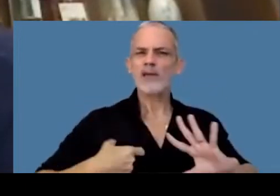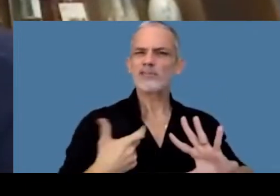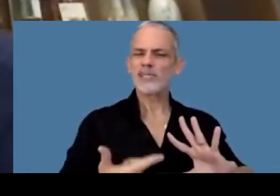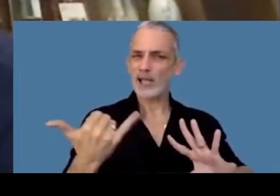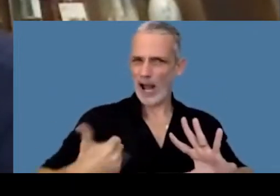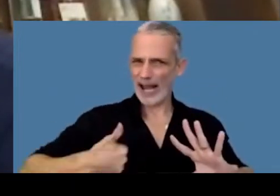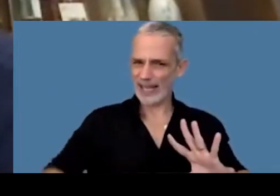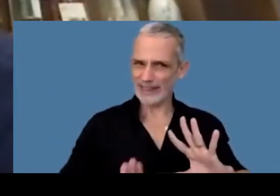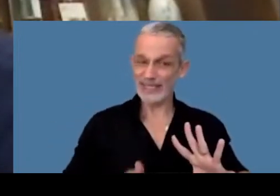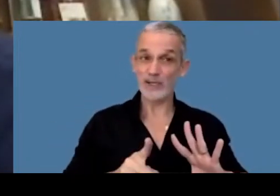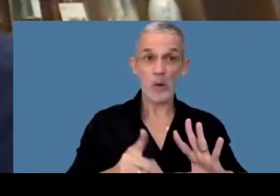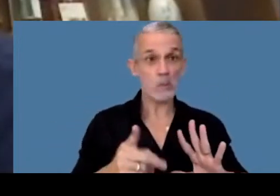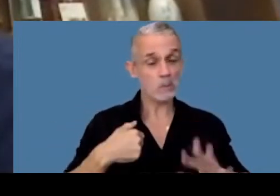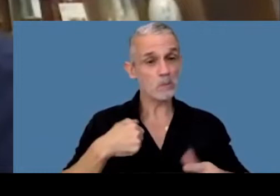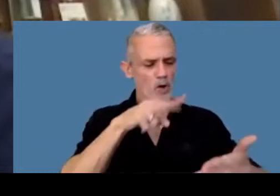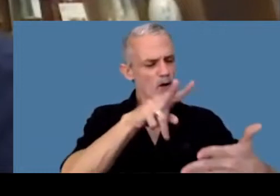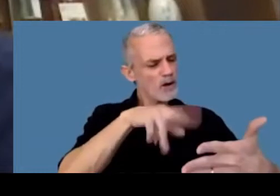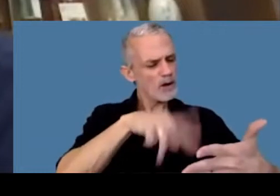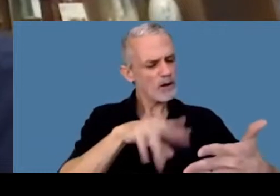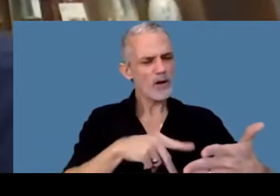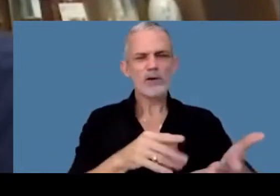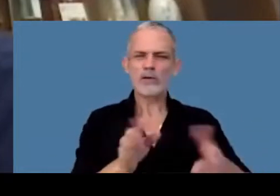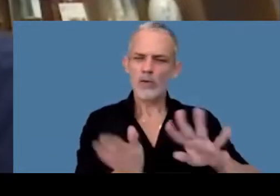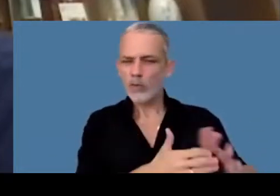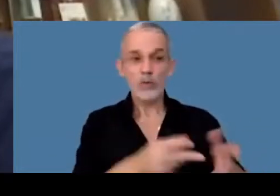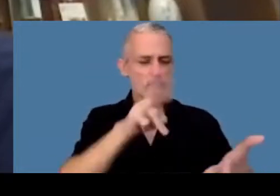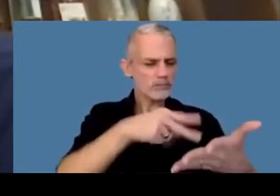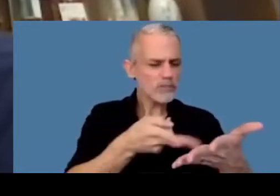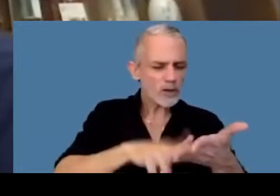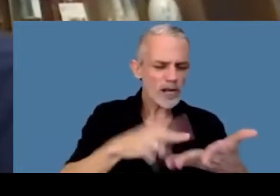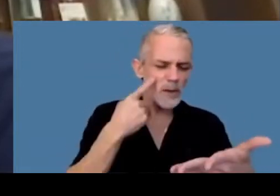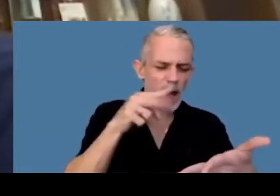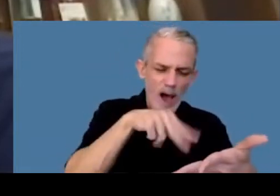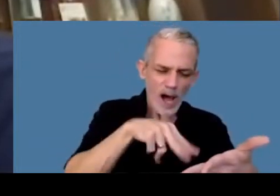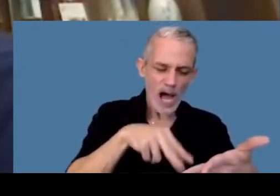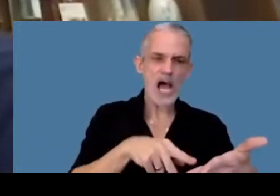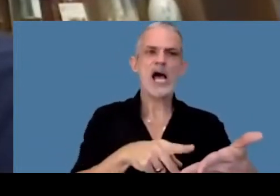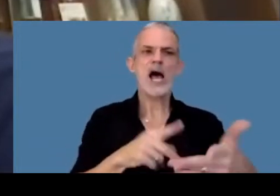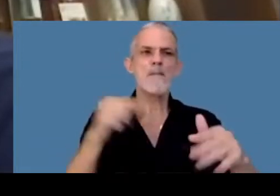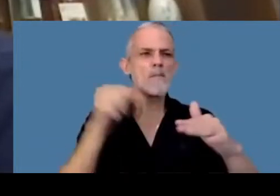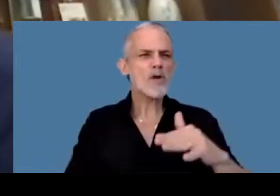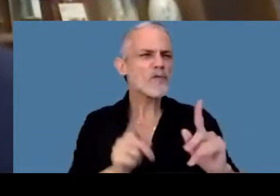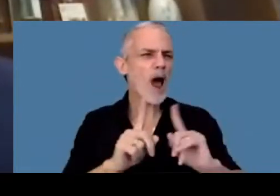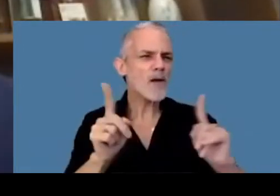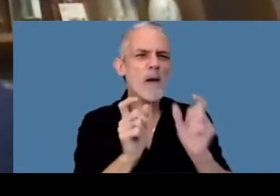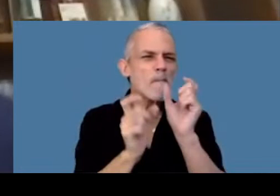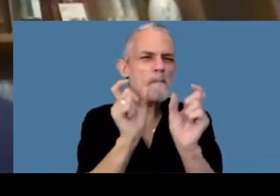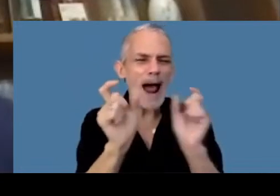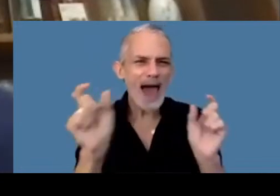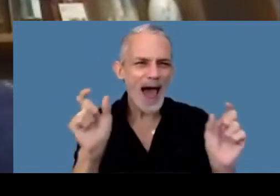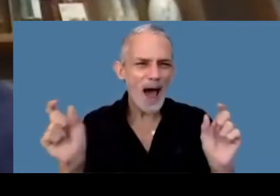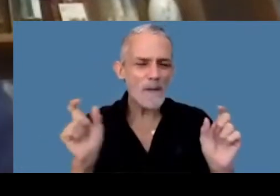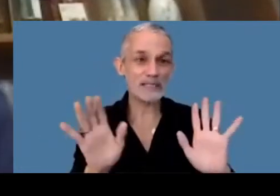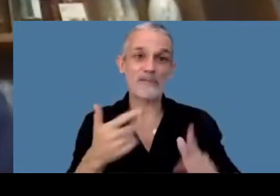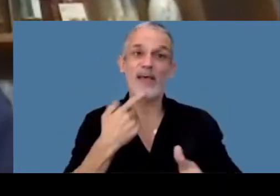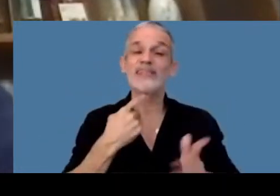he releído alguna para analizarlo y profundizar cierta terminología, ¿no? Porque se habla del